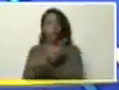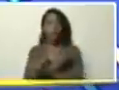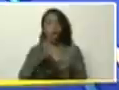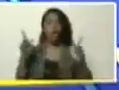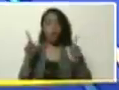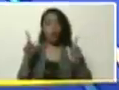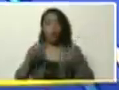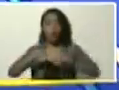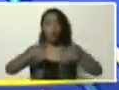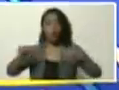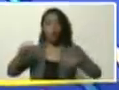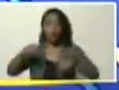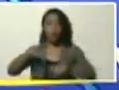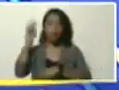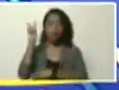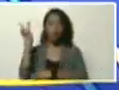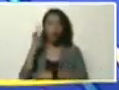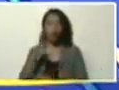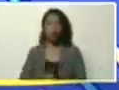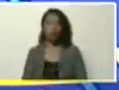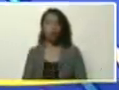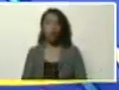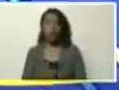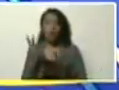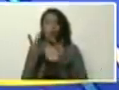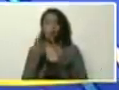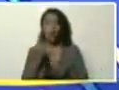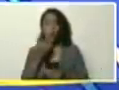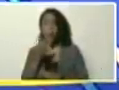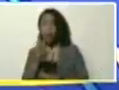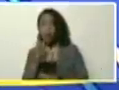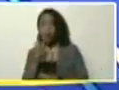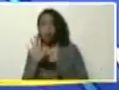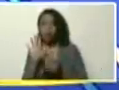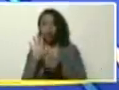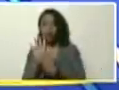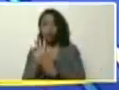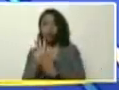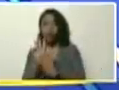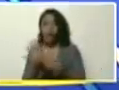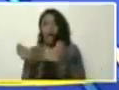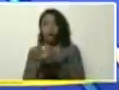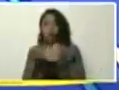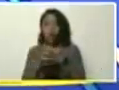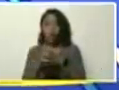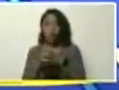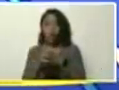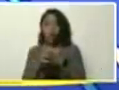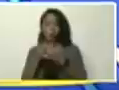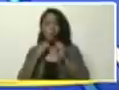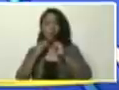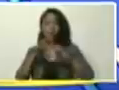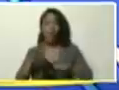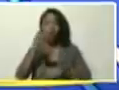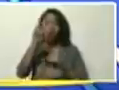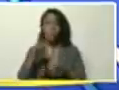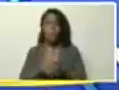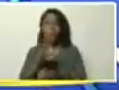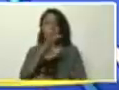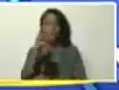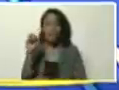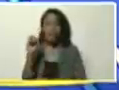del territorio venezolano. Cifras aproximadas señalan que el bando realista perdió